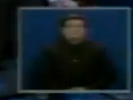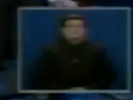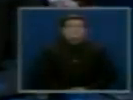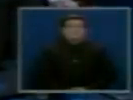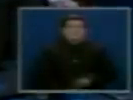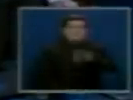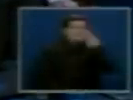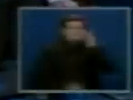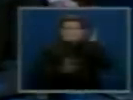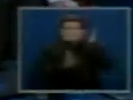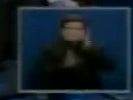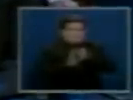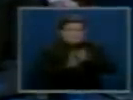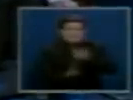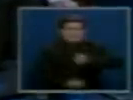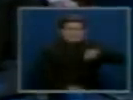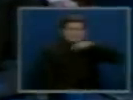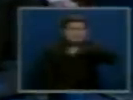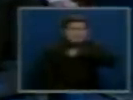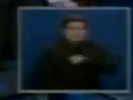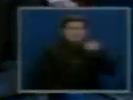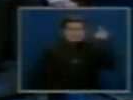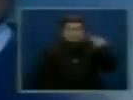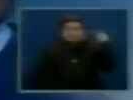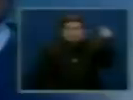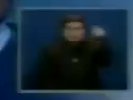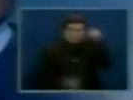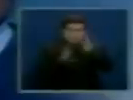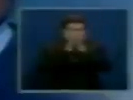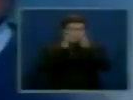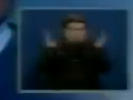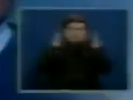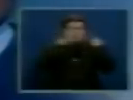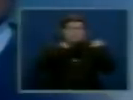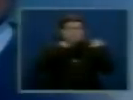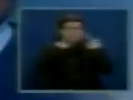Inexorablemente vamos hacia un gobierno abierto.